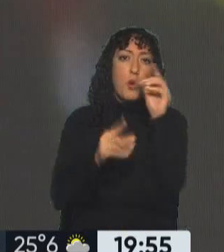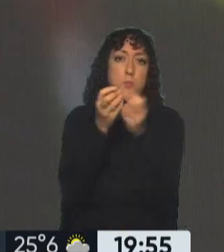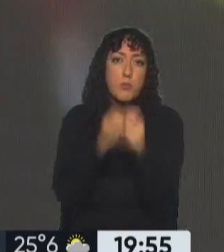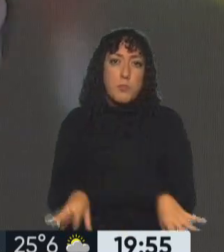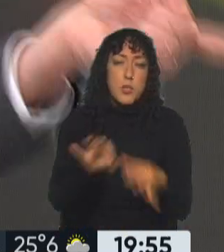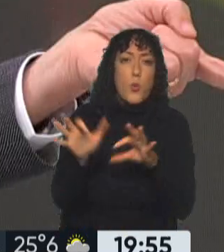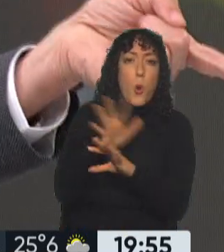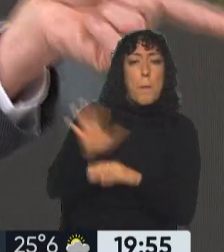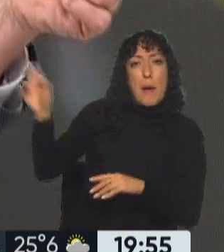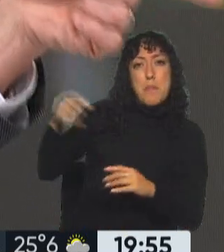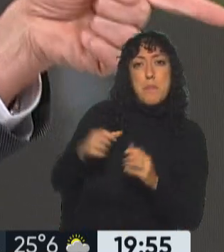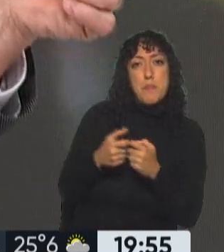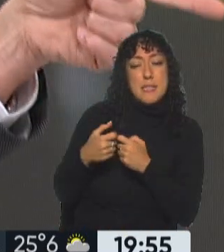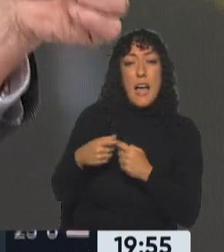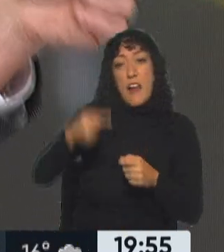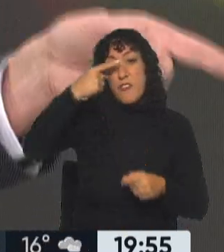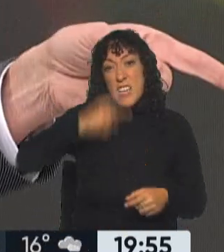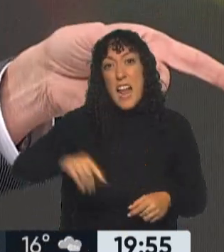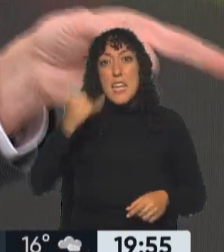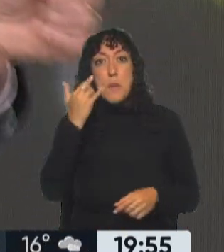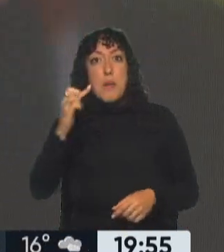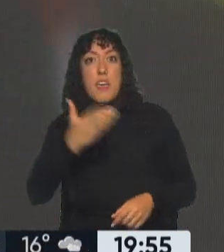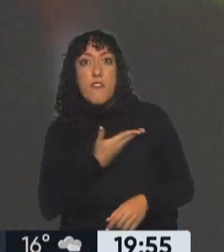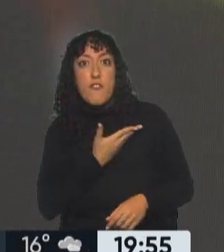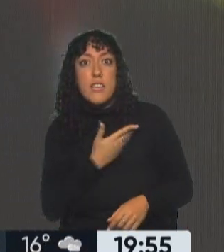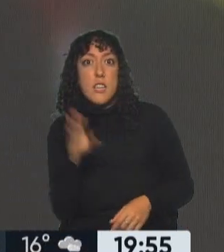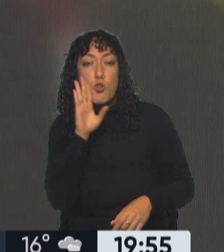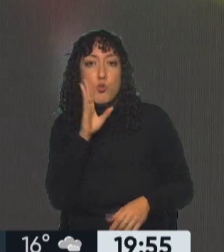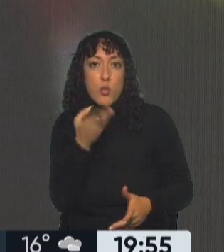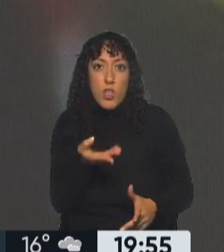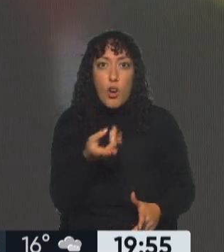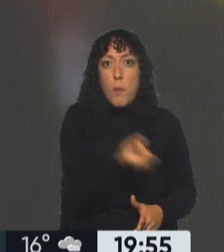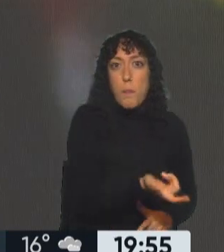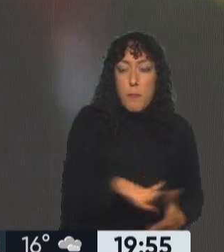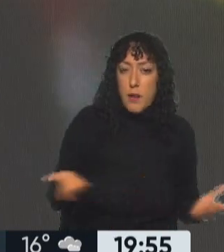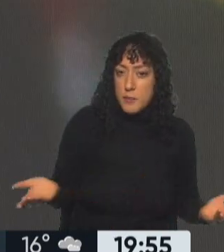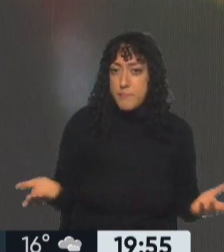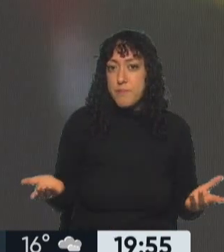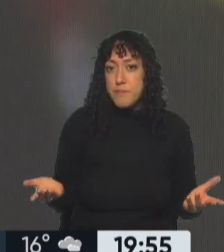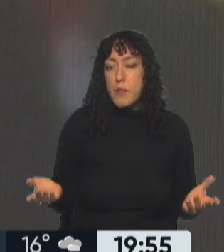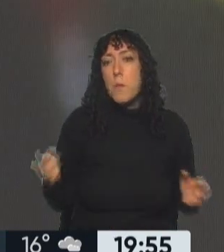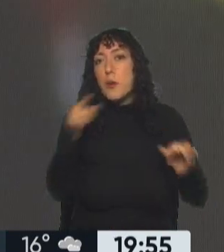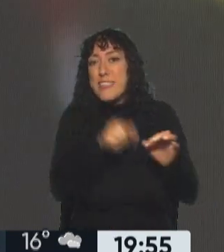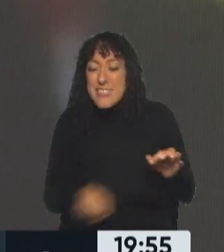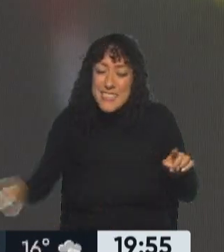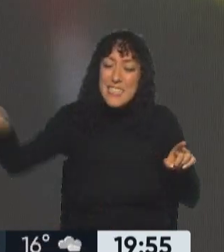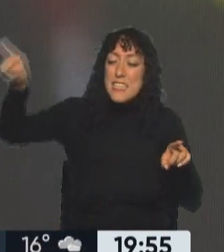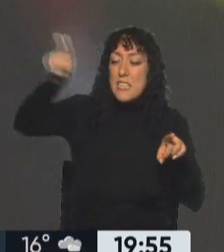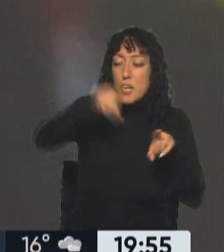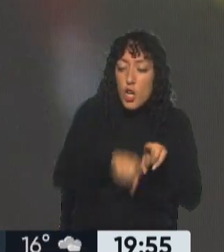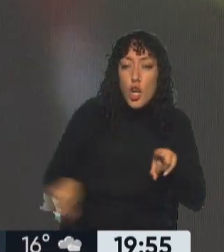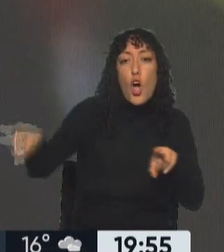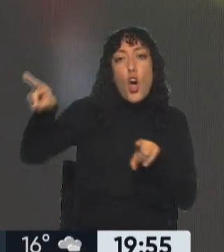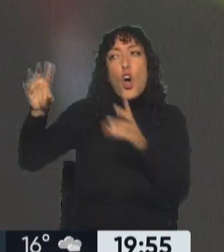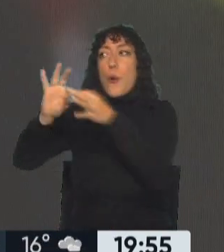compañías europeas y todo terminó con YPF en manos de Estados Unidos, porque las privatizaciones hay que verlas en ciclo completo. Claro. Empezó con